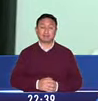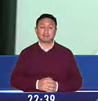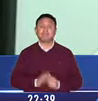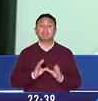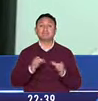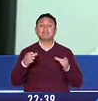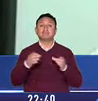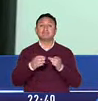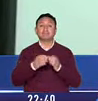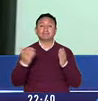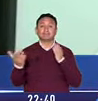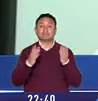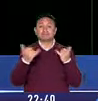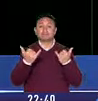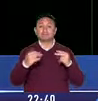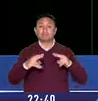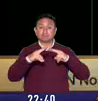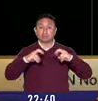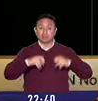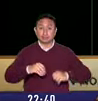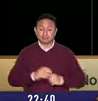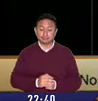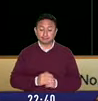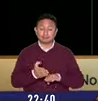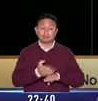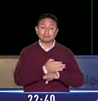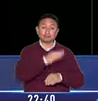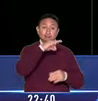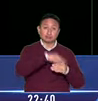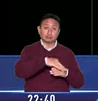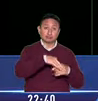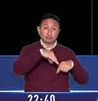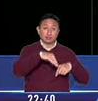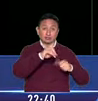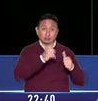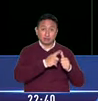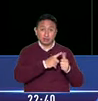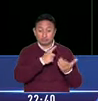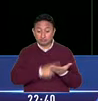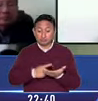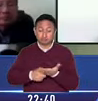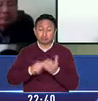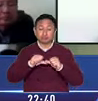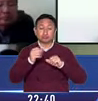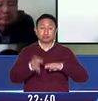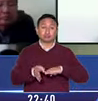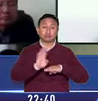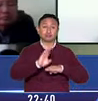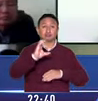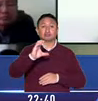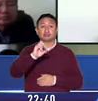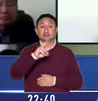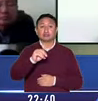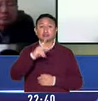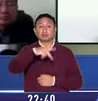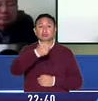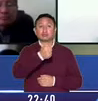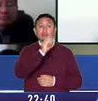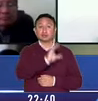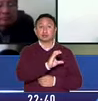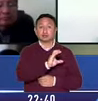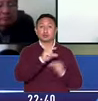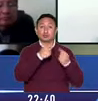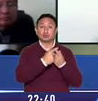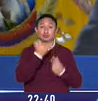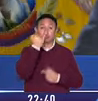Comisión Ocasional se encuentra investigando. Antes de la votación hubo un breve debate entre asambleístas del oficialismo, Partido Social Cristiano y